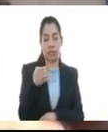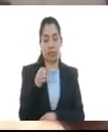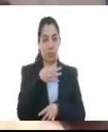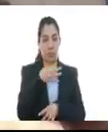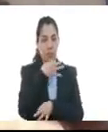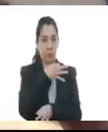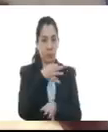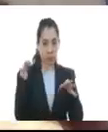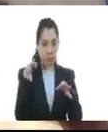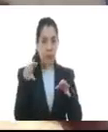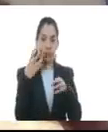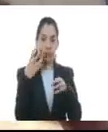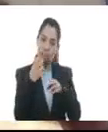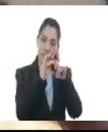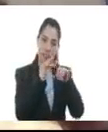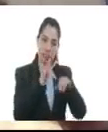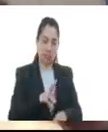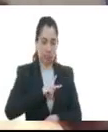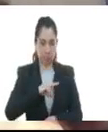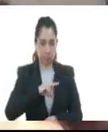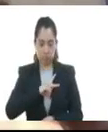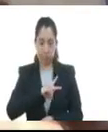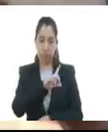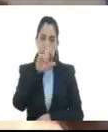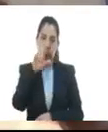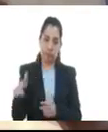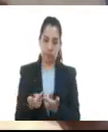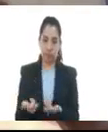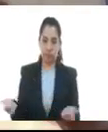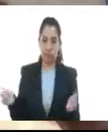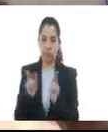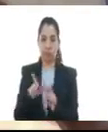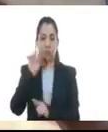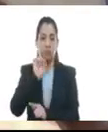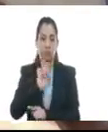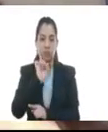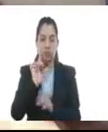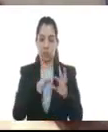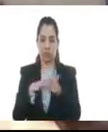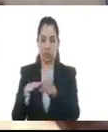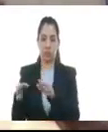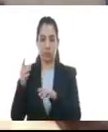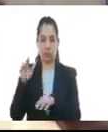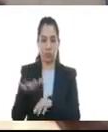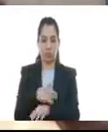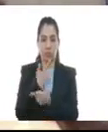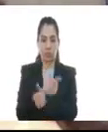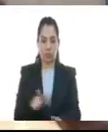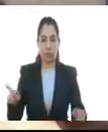a raíz de eso, el grupo de Mujeres Unidas por la Libertad recibió donaciones.